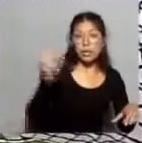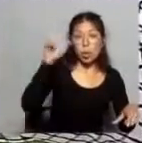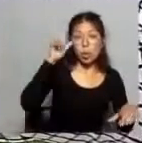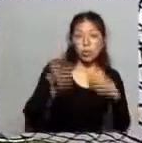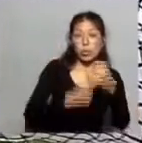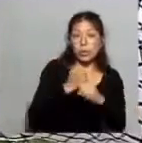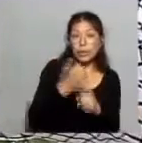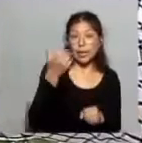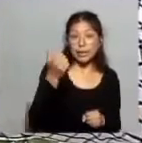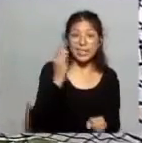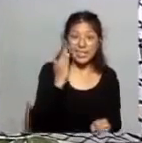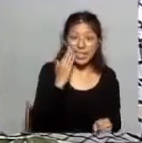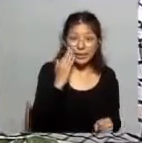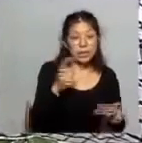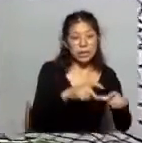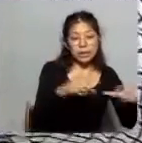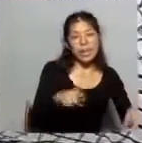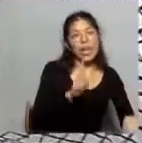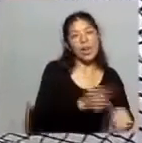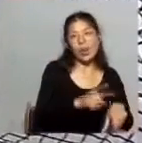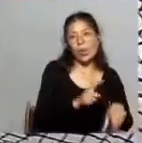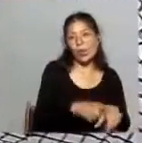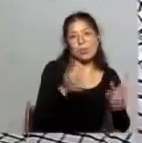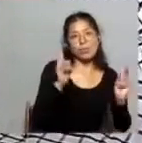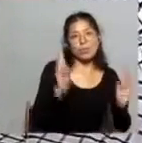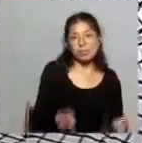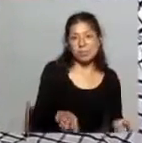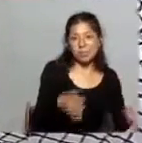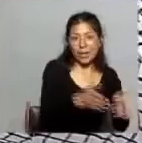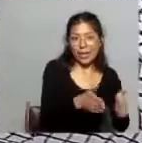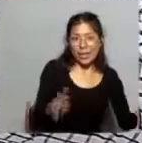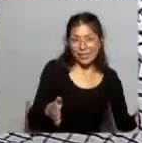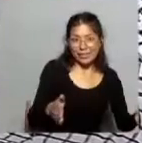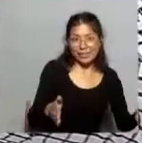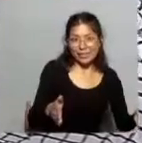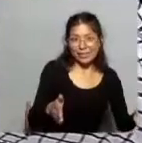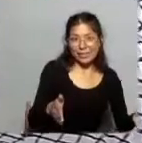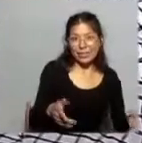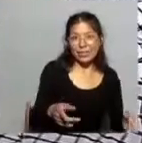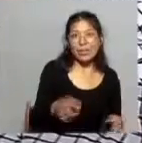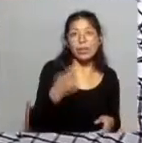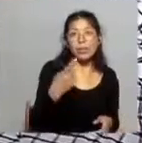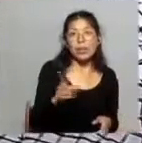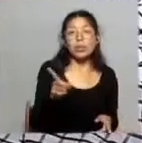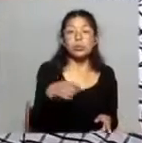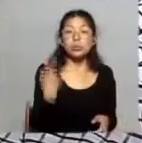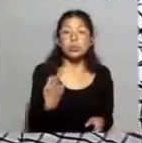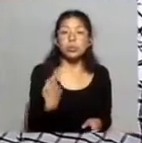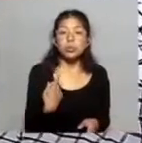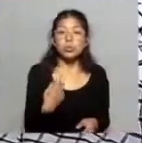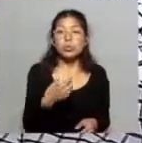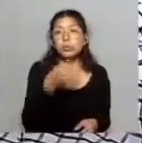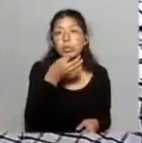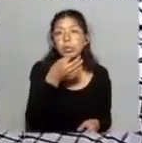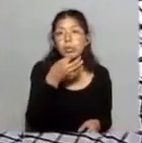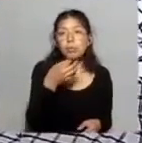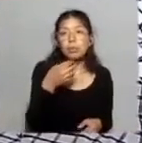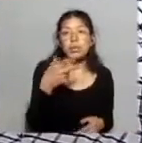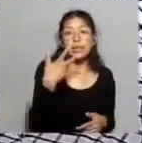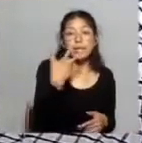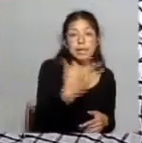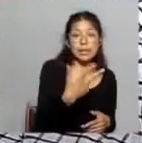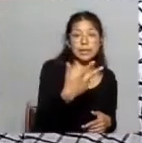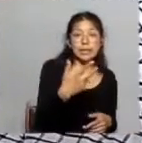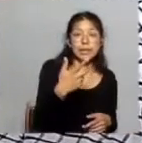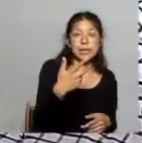mediante el año que viene que a pesar y paradójicamente es solo una hora pero va a costar un poco más de trabajo que estas 3 horas de